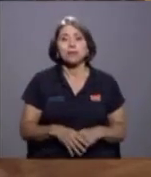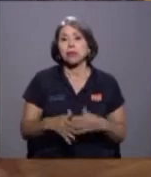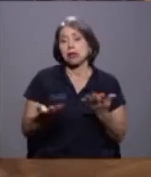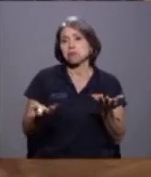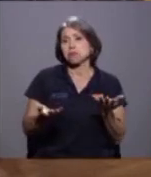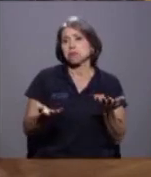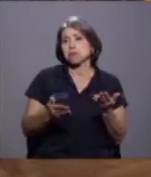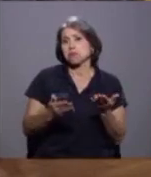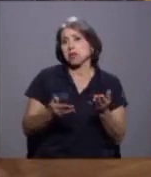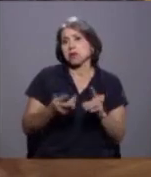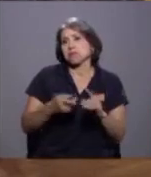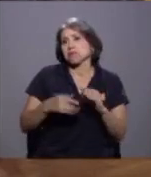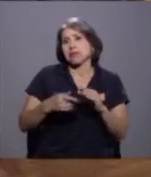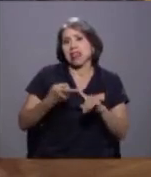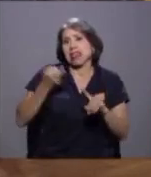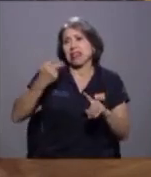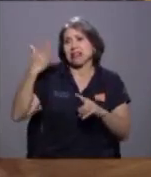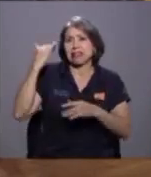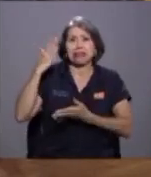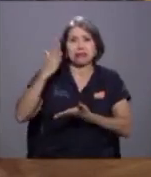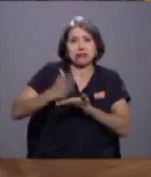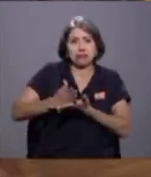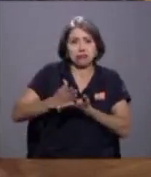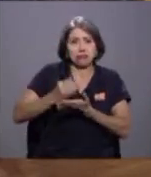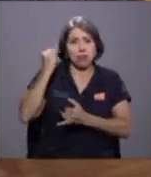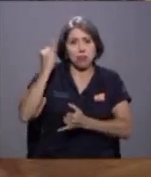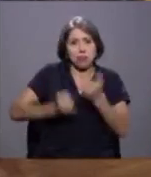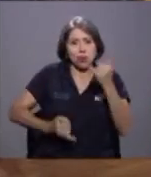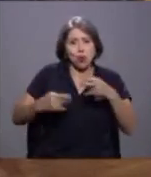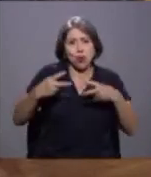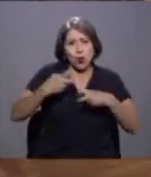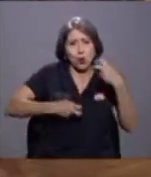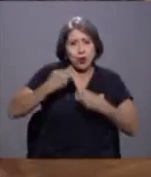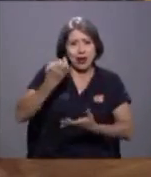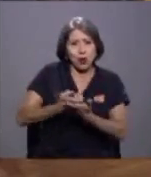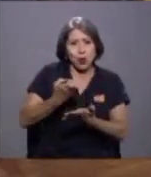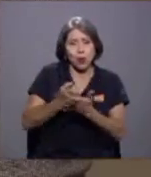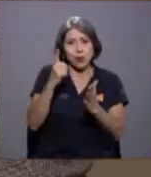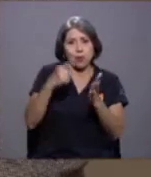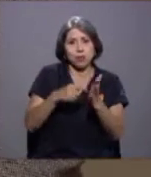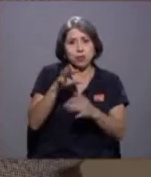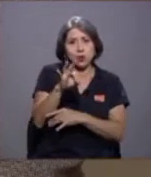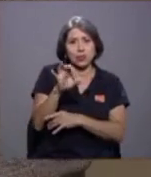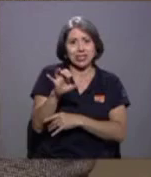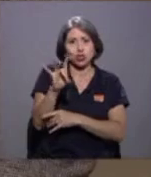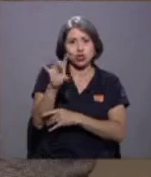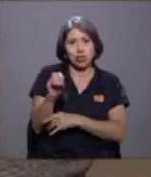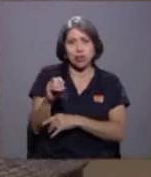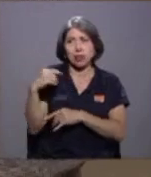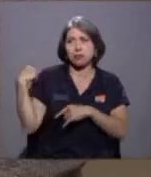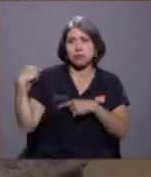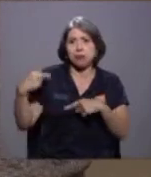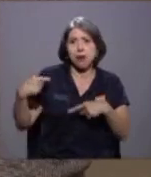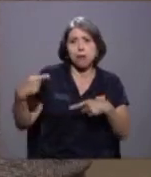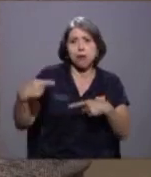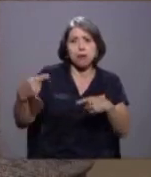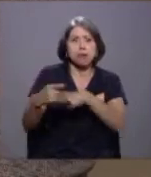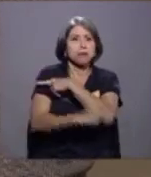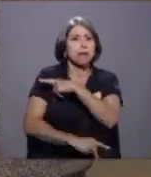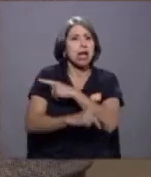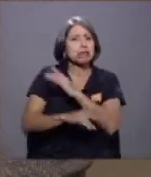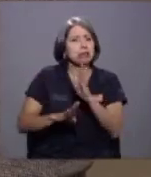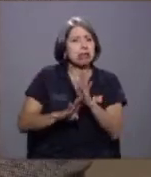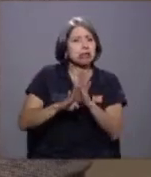Básicamente, desde que salimos de la crisis de 1980, el país había venido creciendo a una tasa más o menos